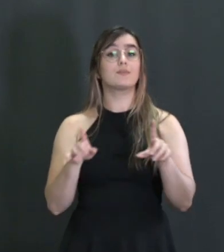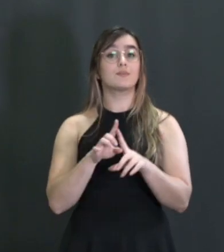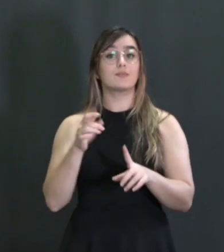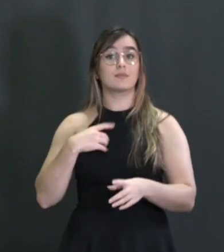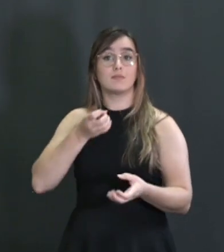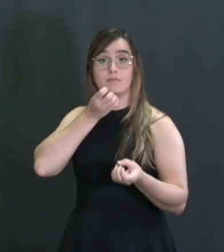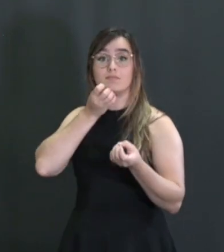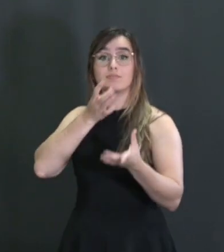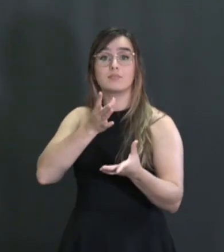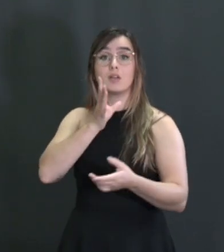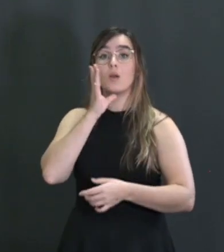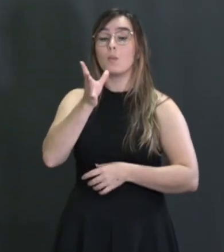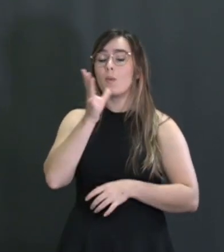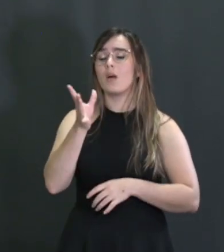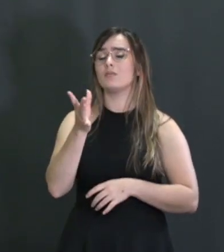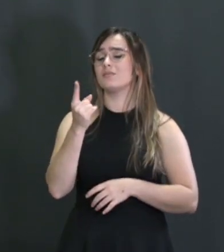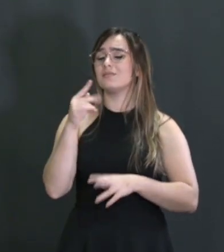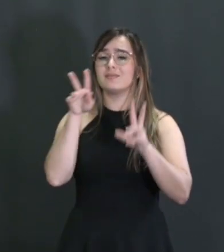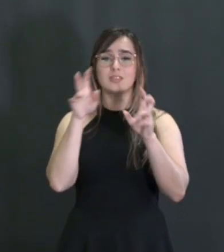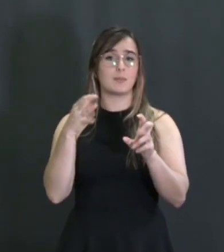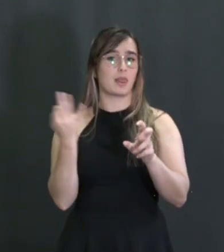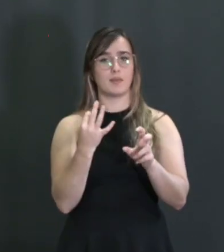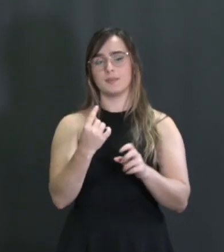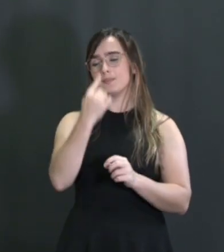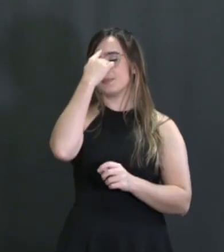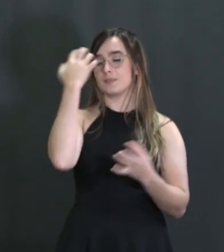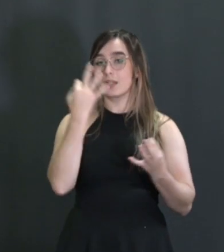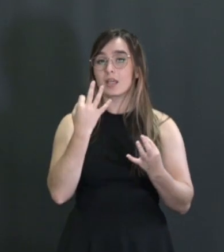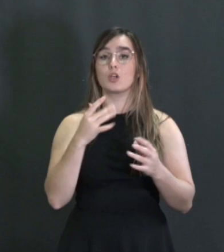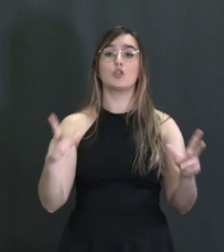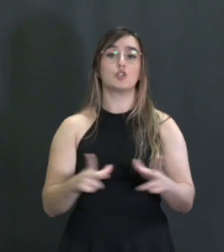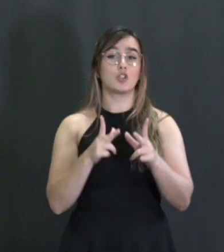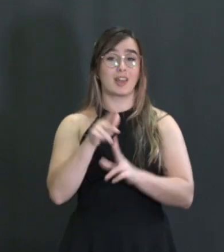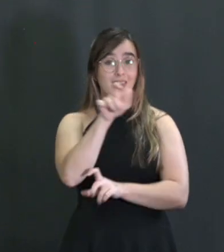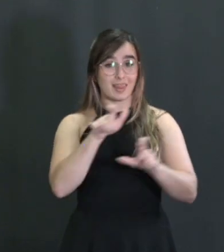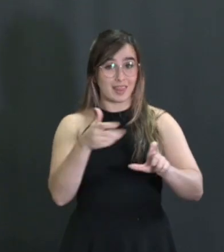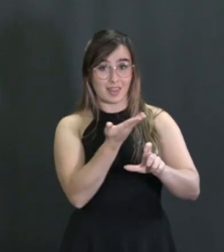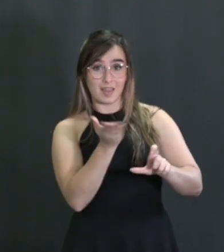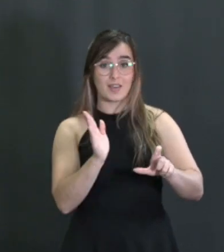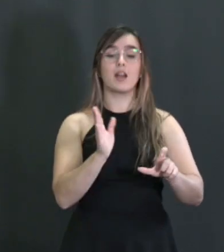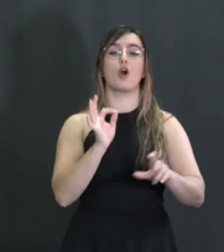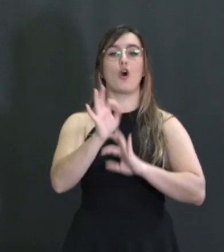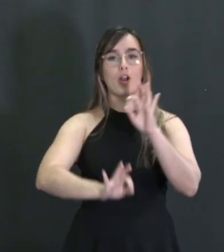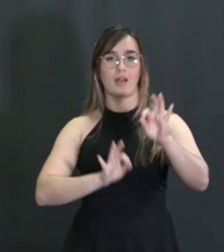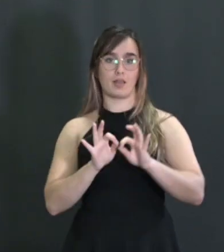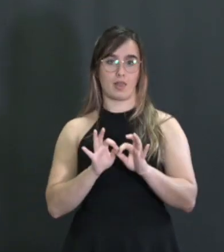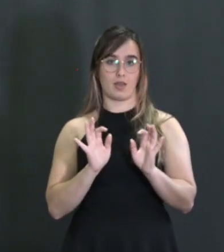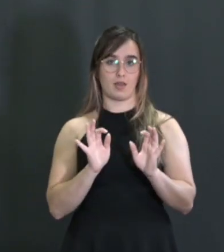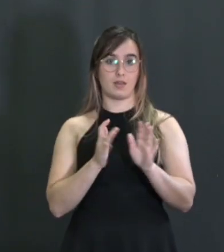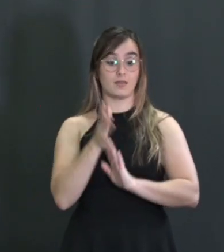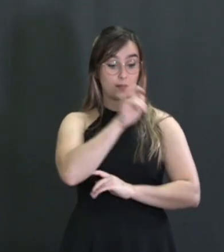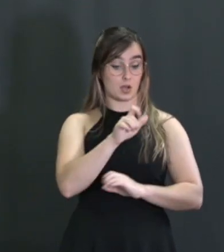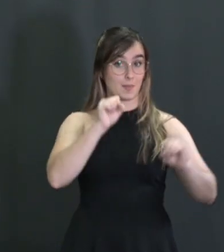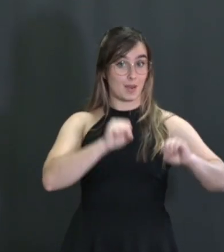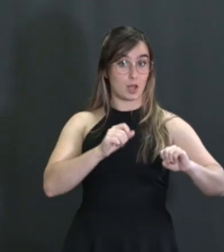de perspectiva una cuestión, que es la sociedad civil organizada. Todas las personas mayores que